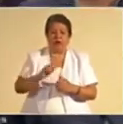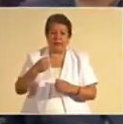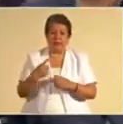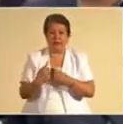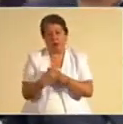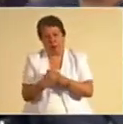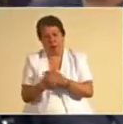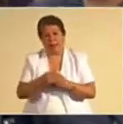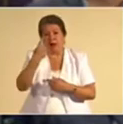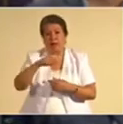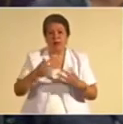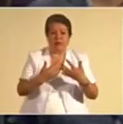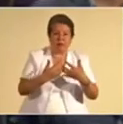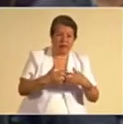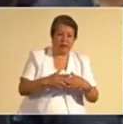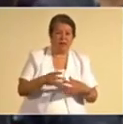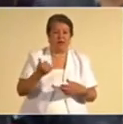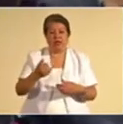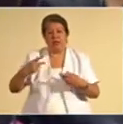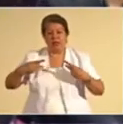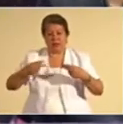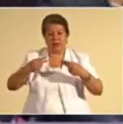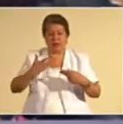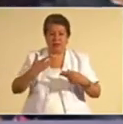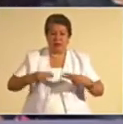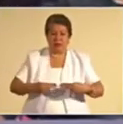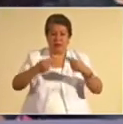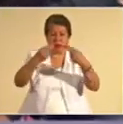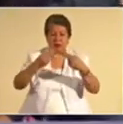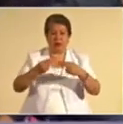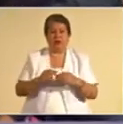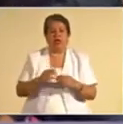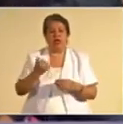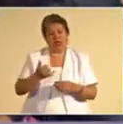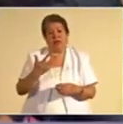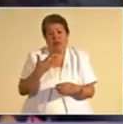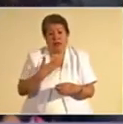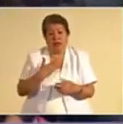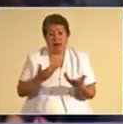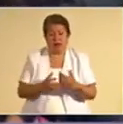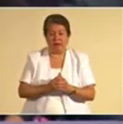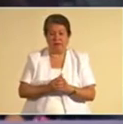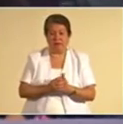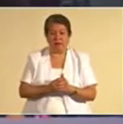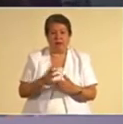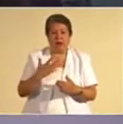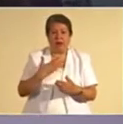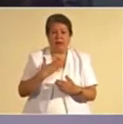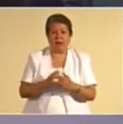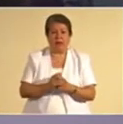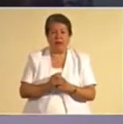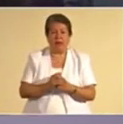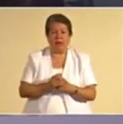los empresarios y comerciantes iniciar un negocio y sobre todo mantenerlo. Había